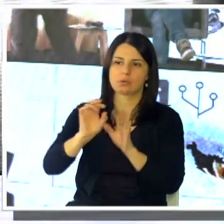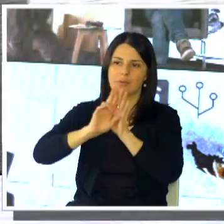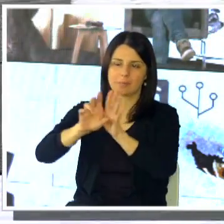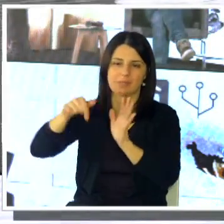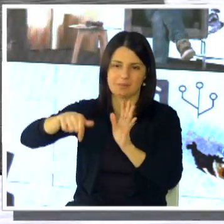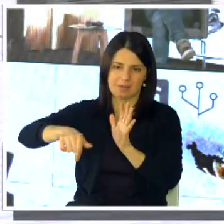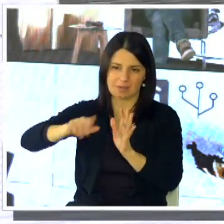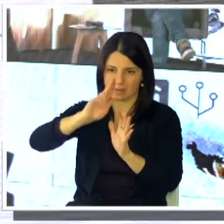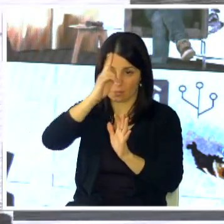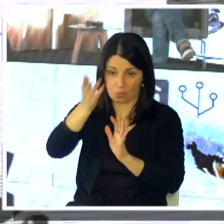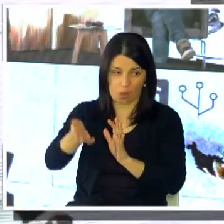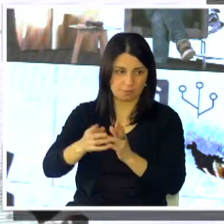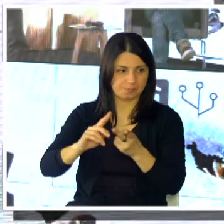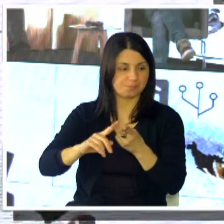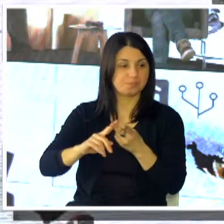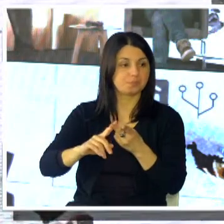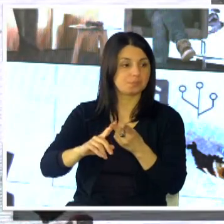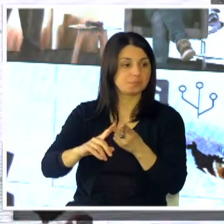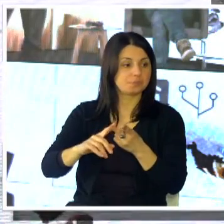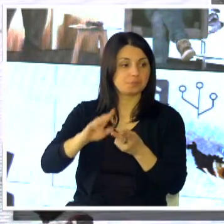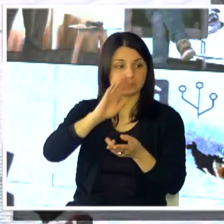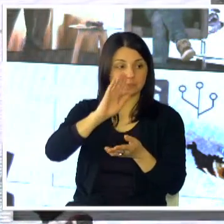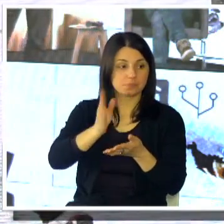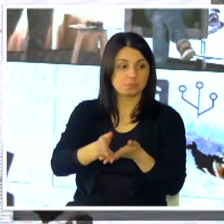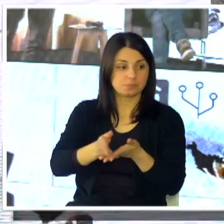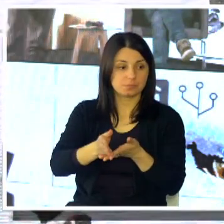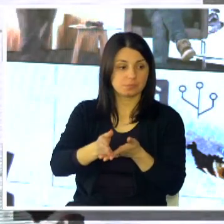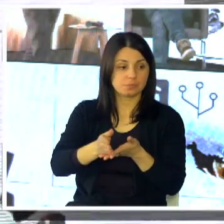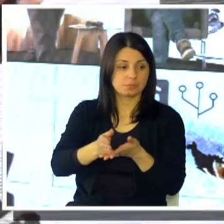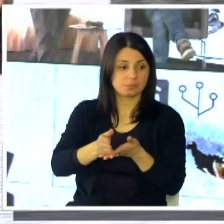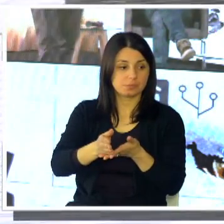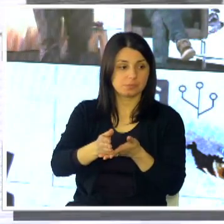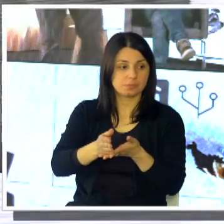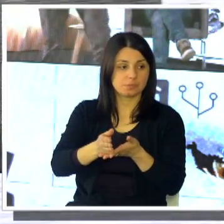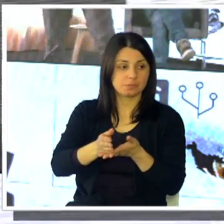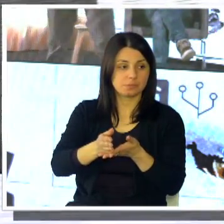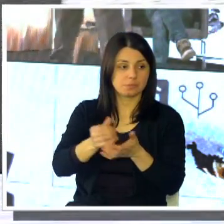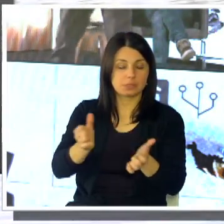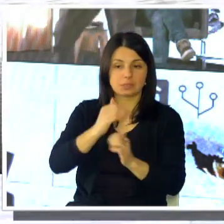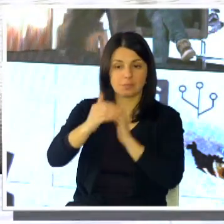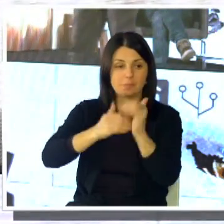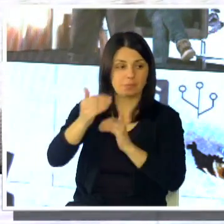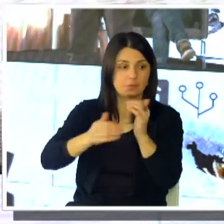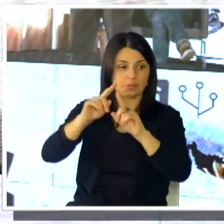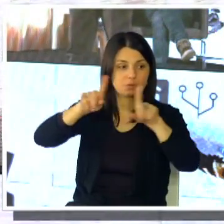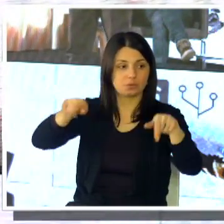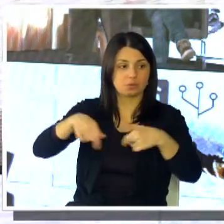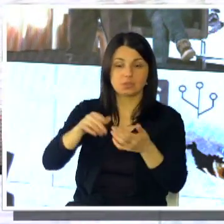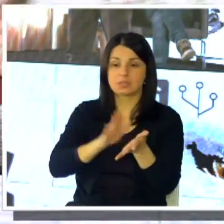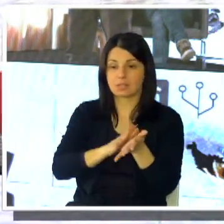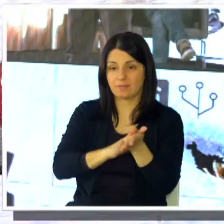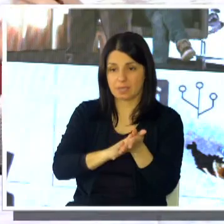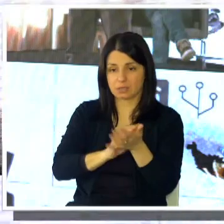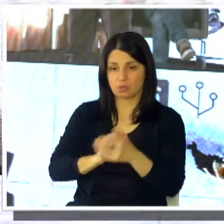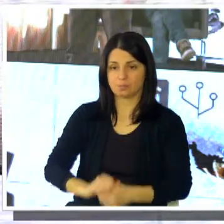y Configuario Foundation, que es lo que finalmente está en el proceso de certificación, son quienes